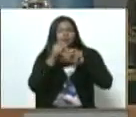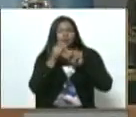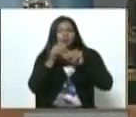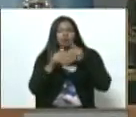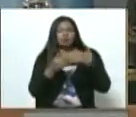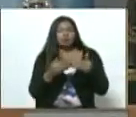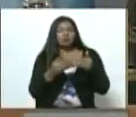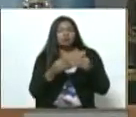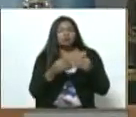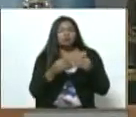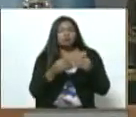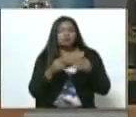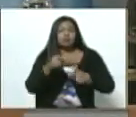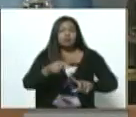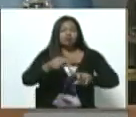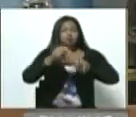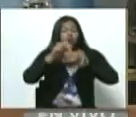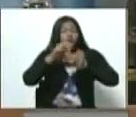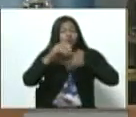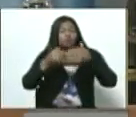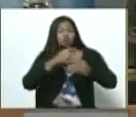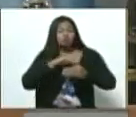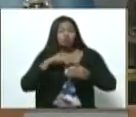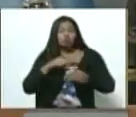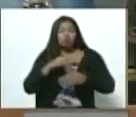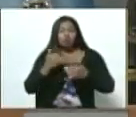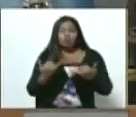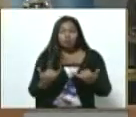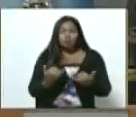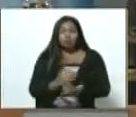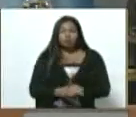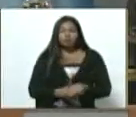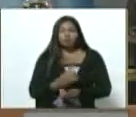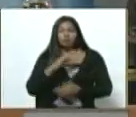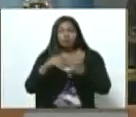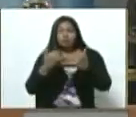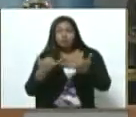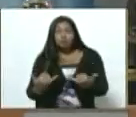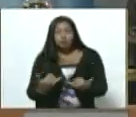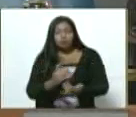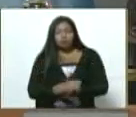sido seleccionados y se encuentran elegibles hasta este momento.